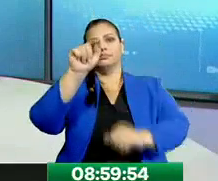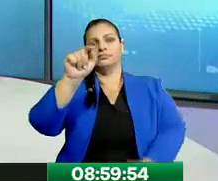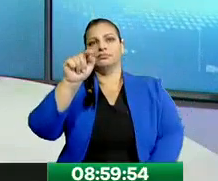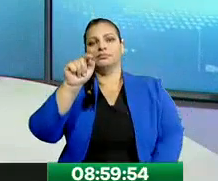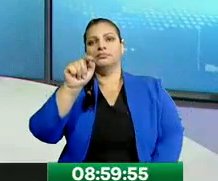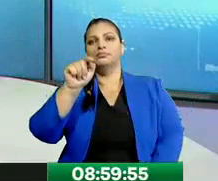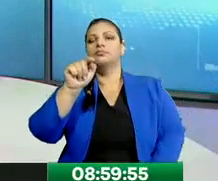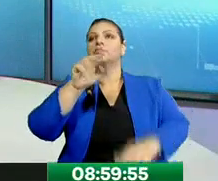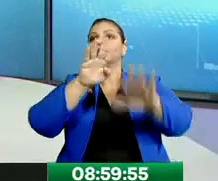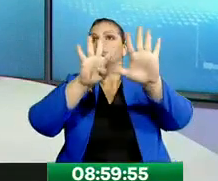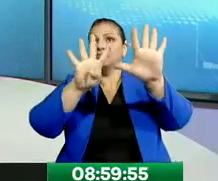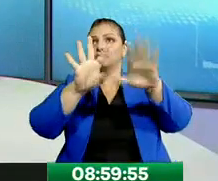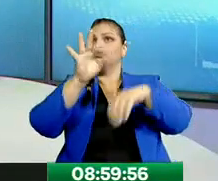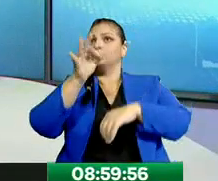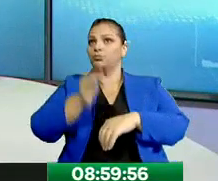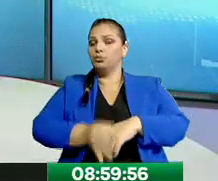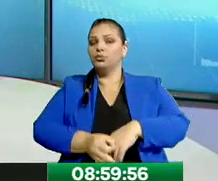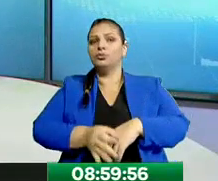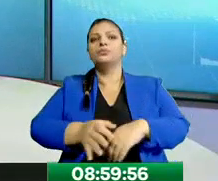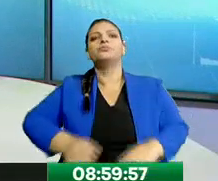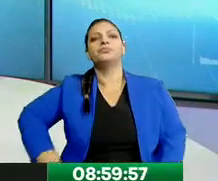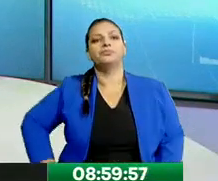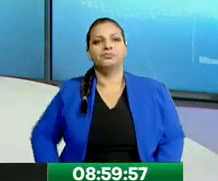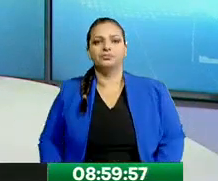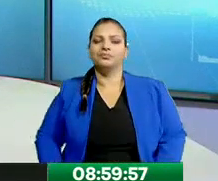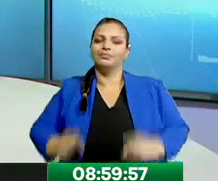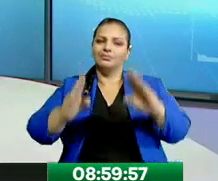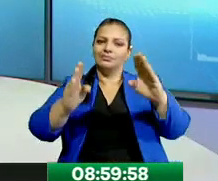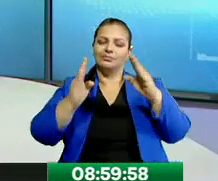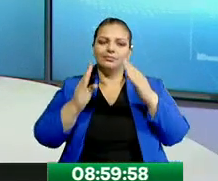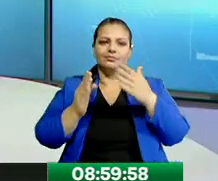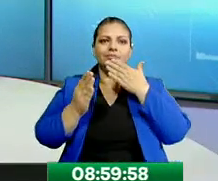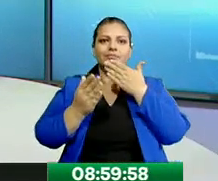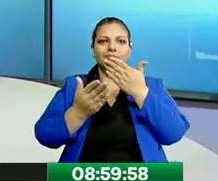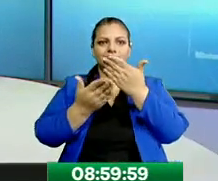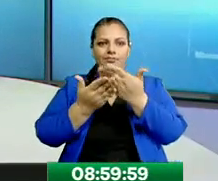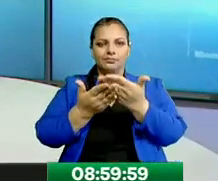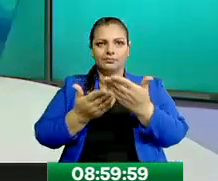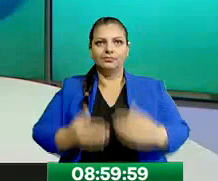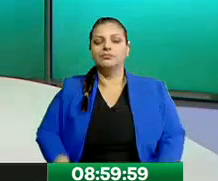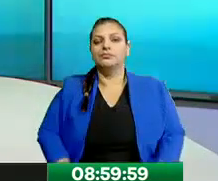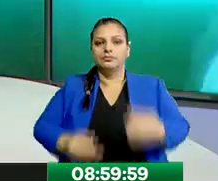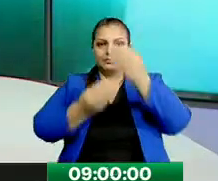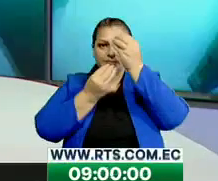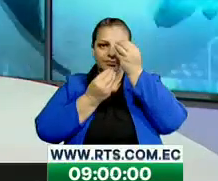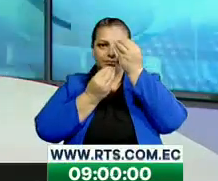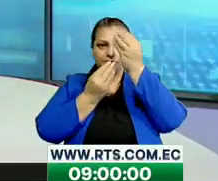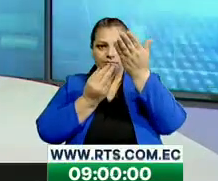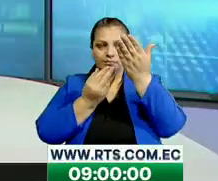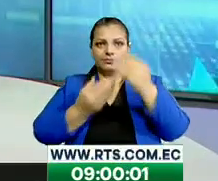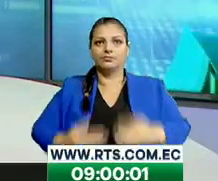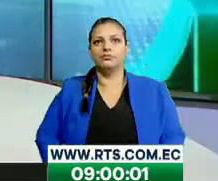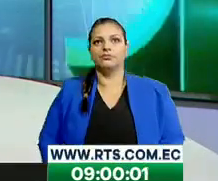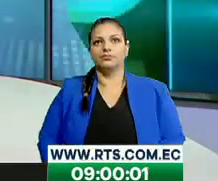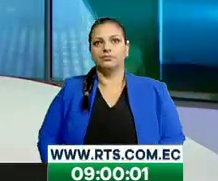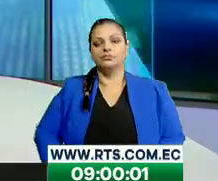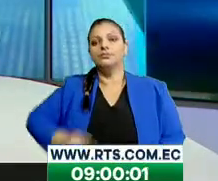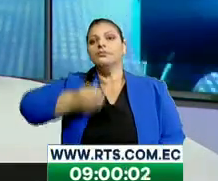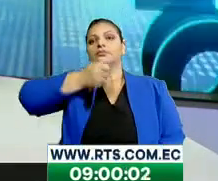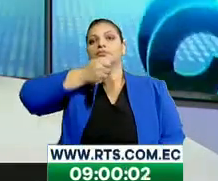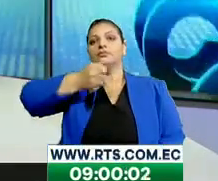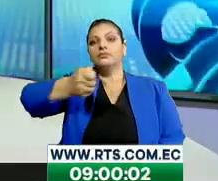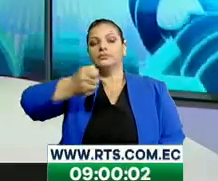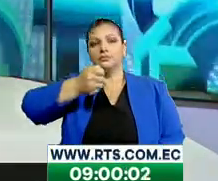Nueve de la mañana y a esta hora agradeciéndoles por la amabilidad de mantener nuestra sintonía. También les informamos que nos vamos a dirigir a este sitio en el que se encuentra